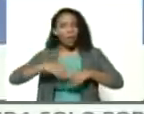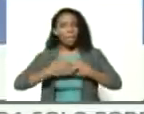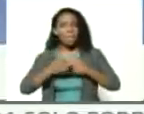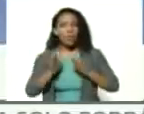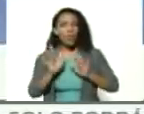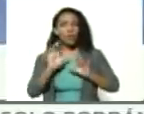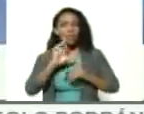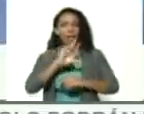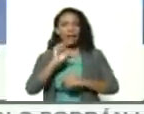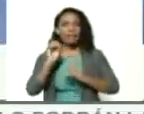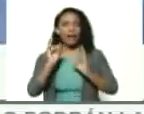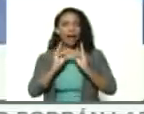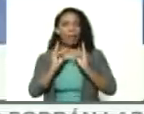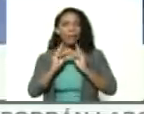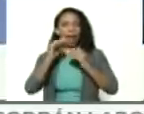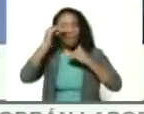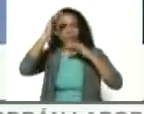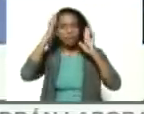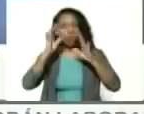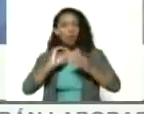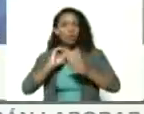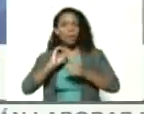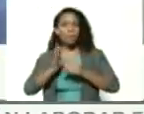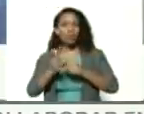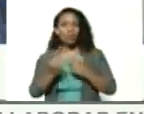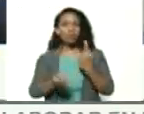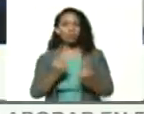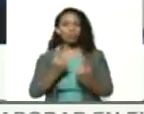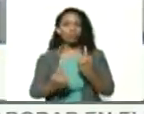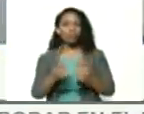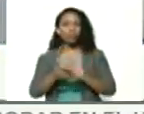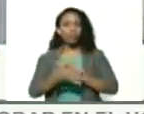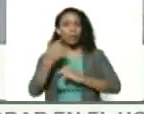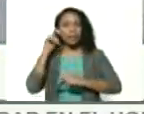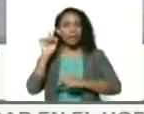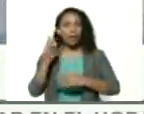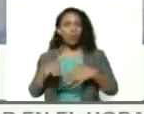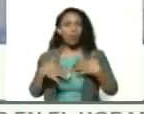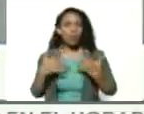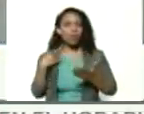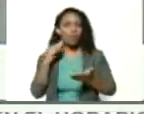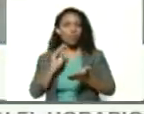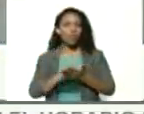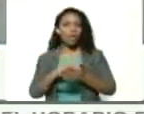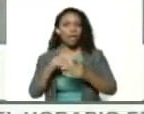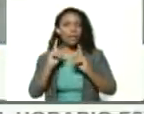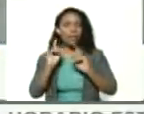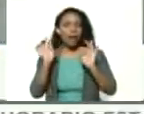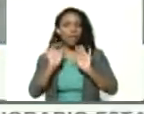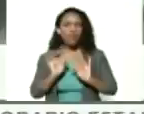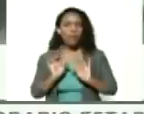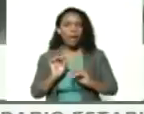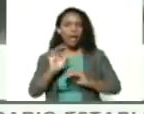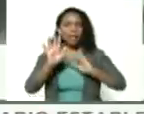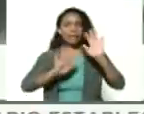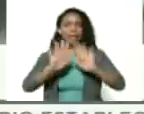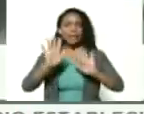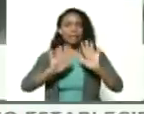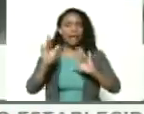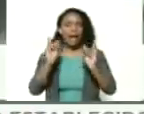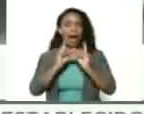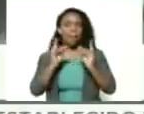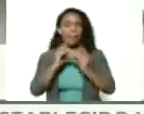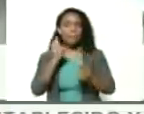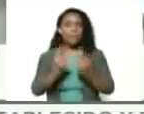aperturamos 30 camas para la atención de pacientes COVID-19, las cuales se establecerán de la siguiente manera: 15 camas